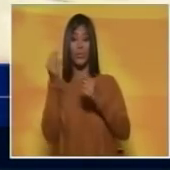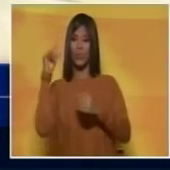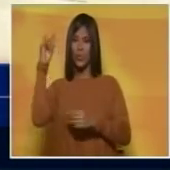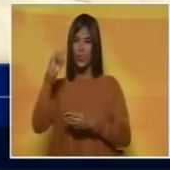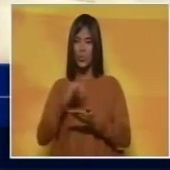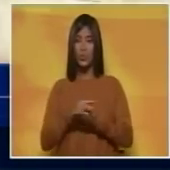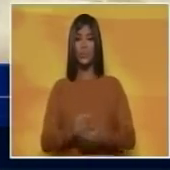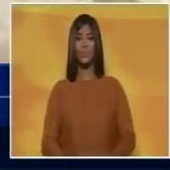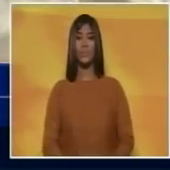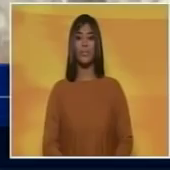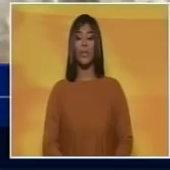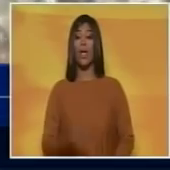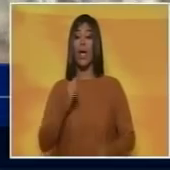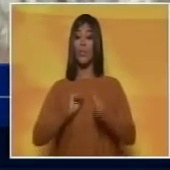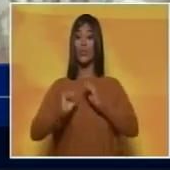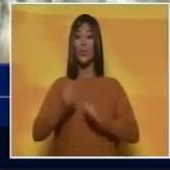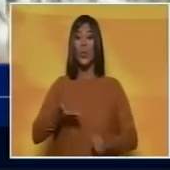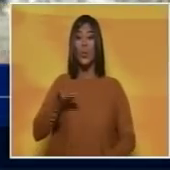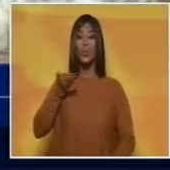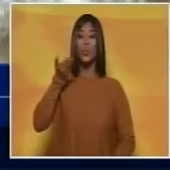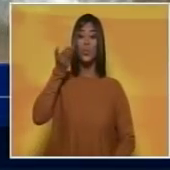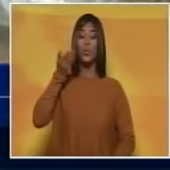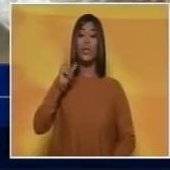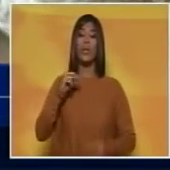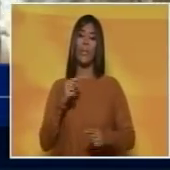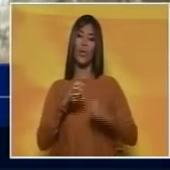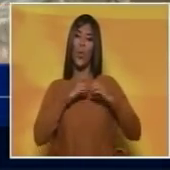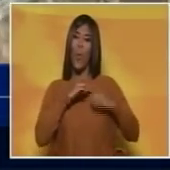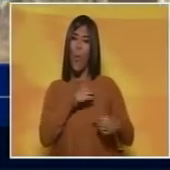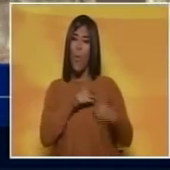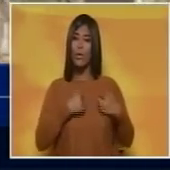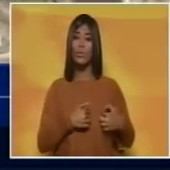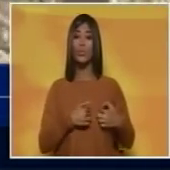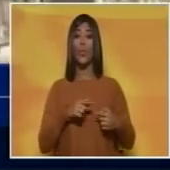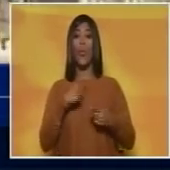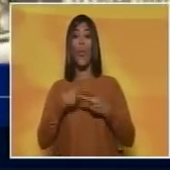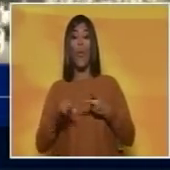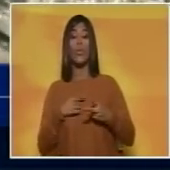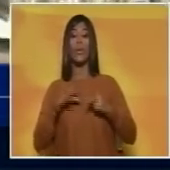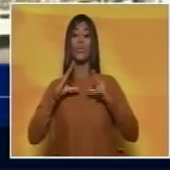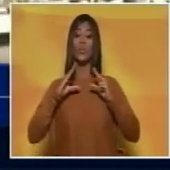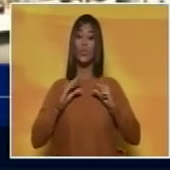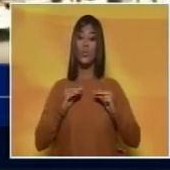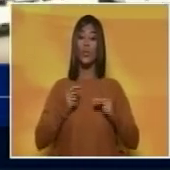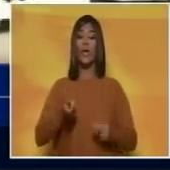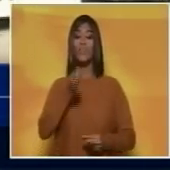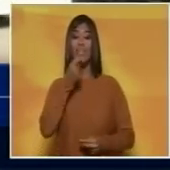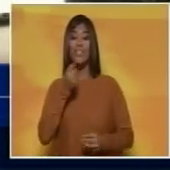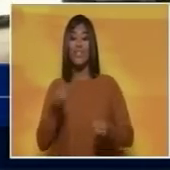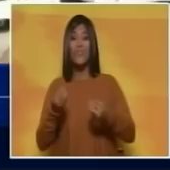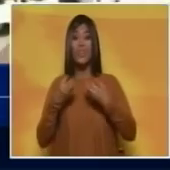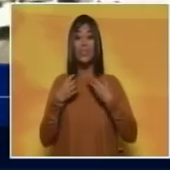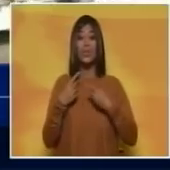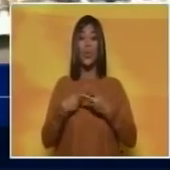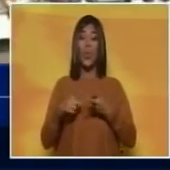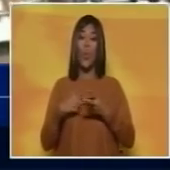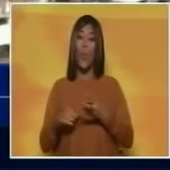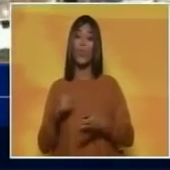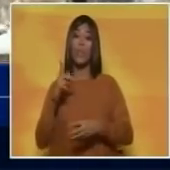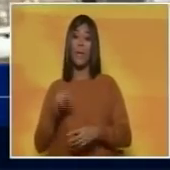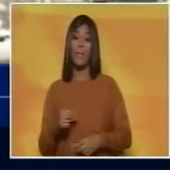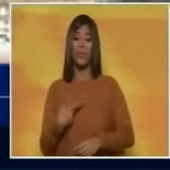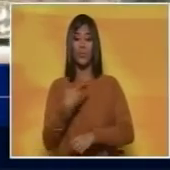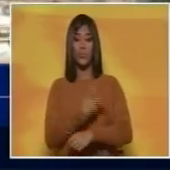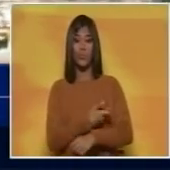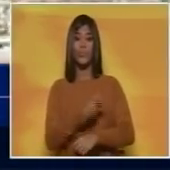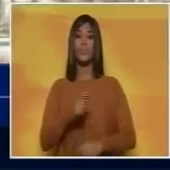Vienen medicamentos antihipertensivos, medicamentos cardiovasculares, analgésicos antiinflamatorios, antibióticos para uso oral y para uso